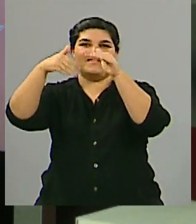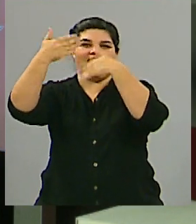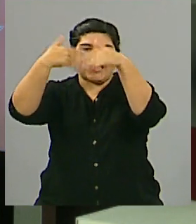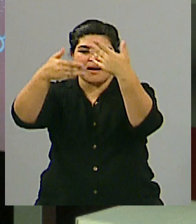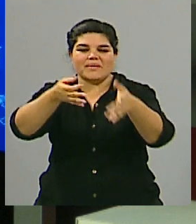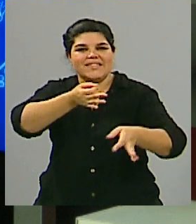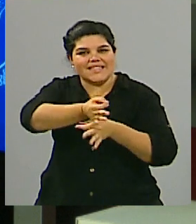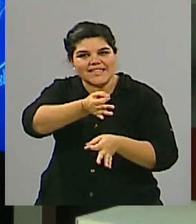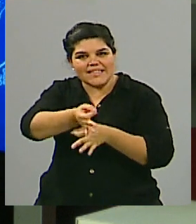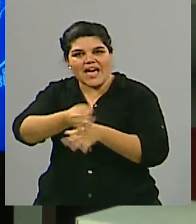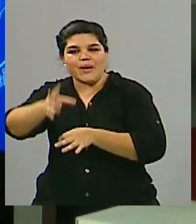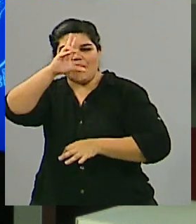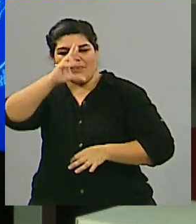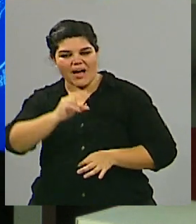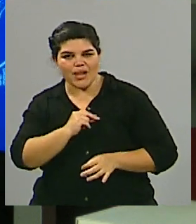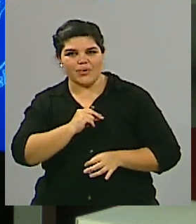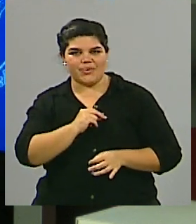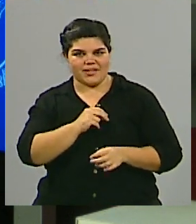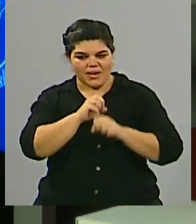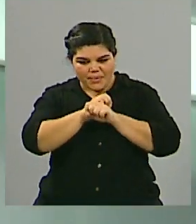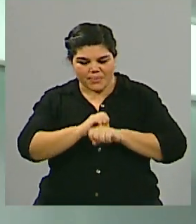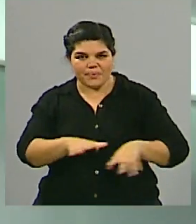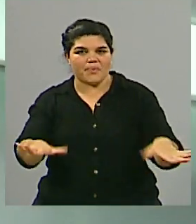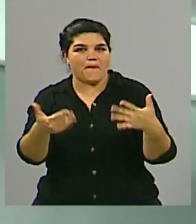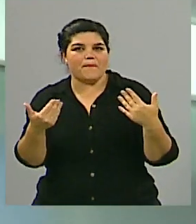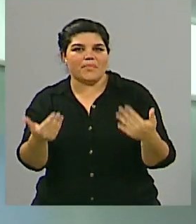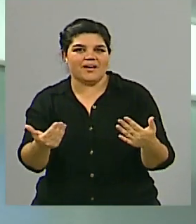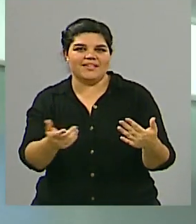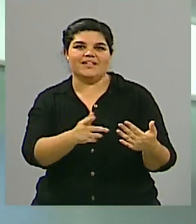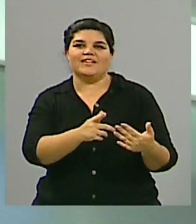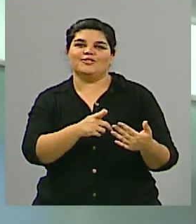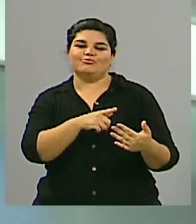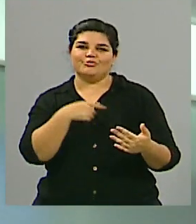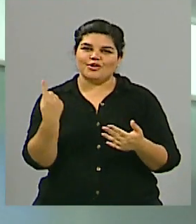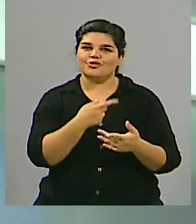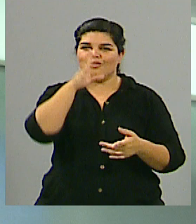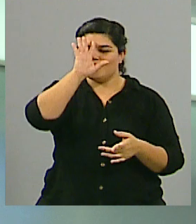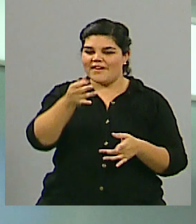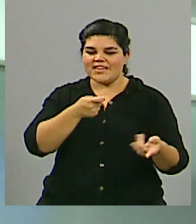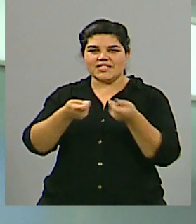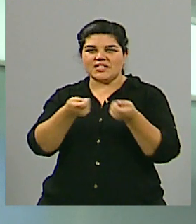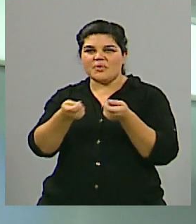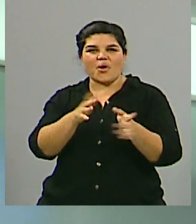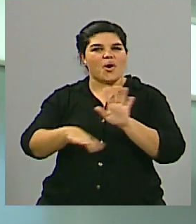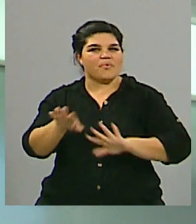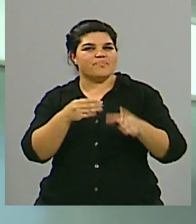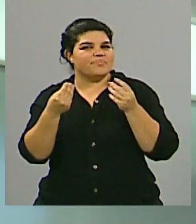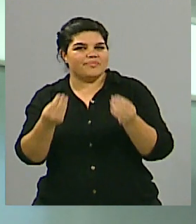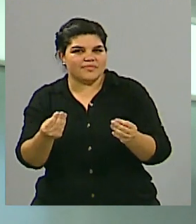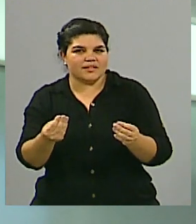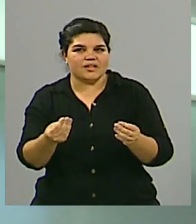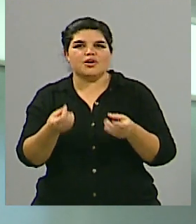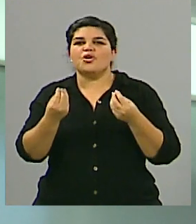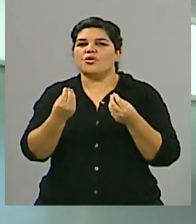sobre ciertos valores o sobre todo en cómo debemos manejarnos a partir de ciertas situaciones. ¿Cómo es la formación en el